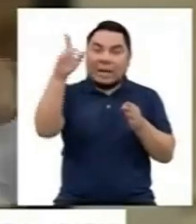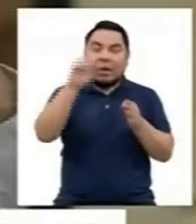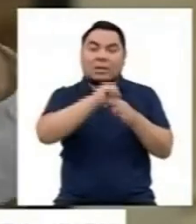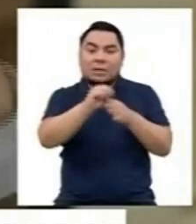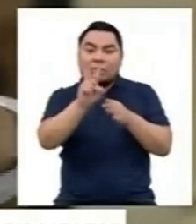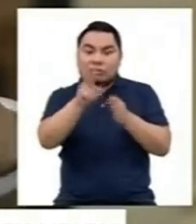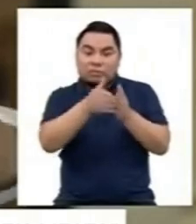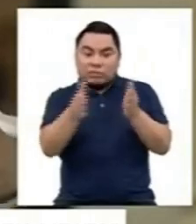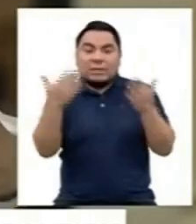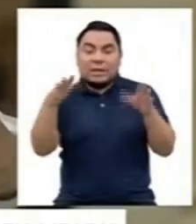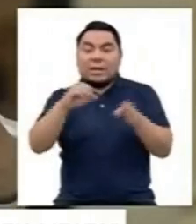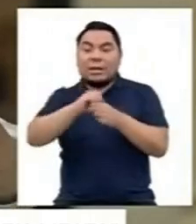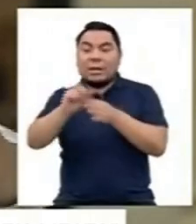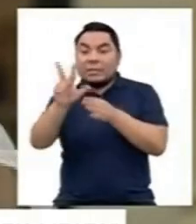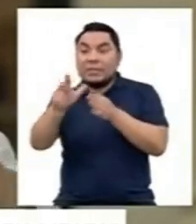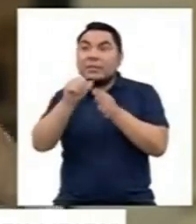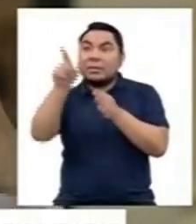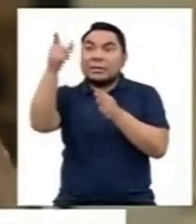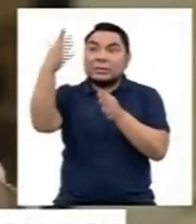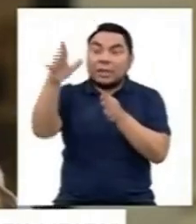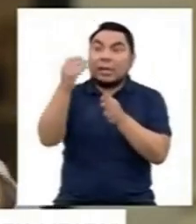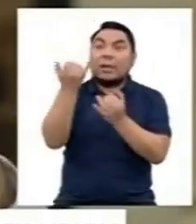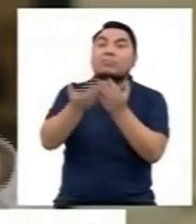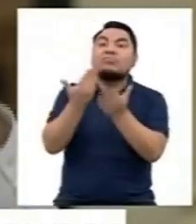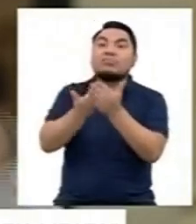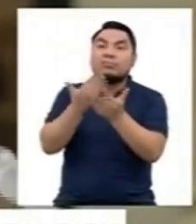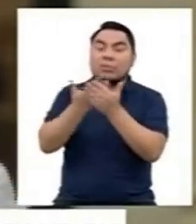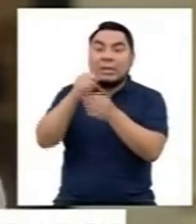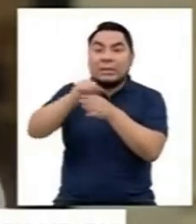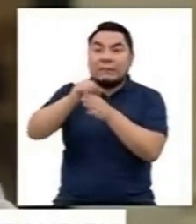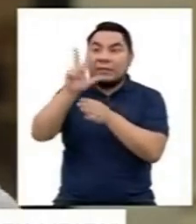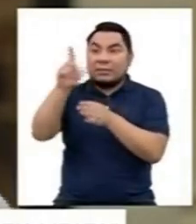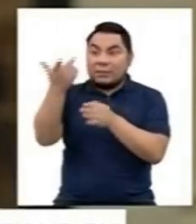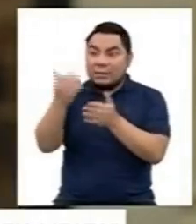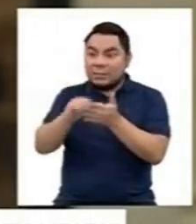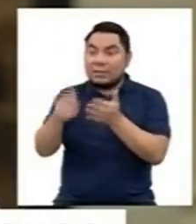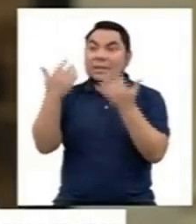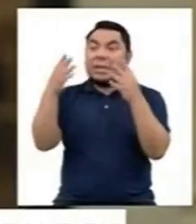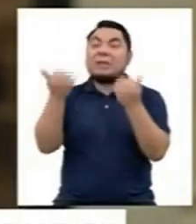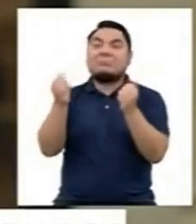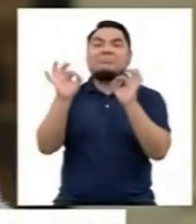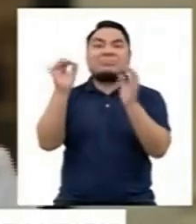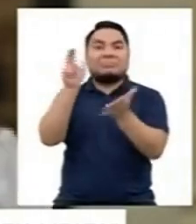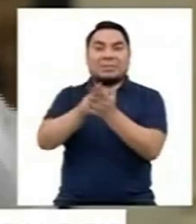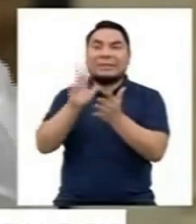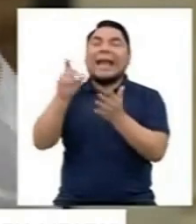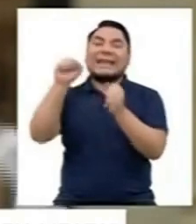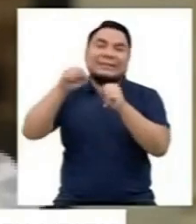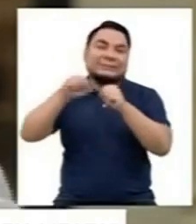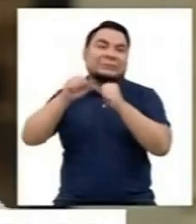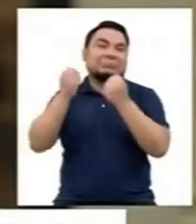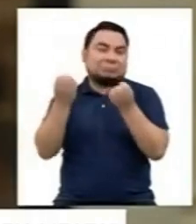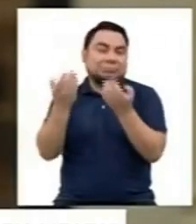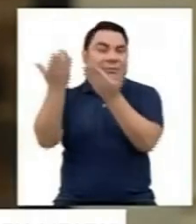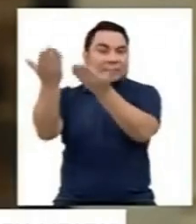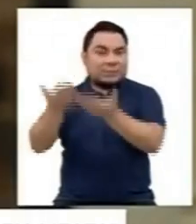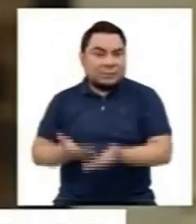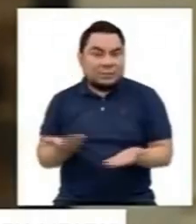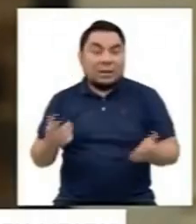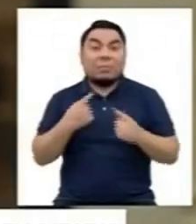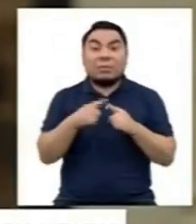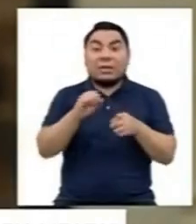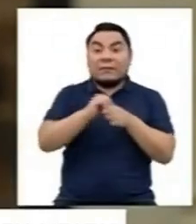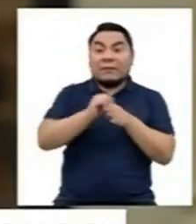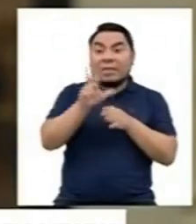educación y nos ha pasado factura realmente. Hemos visto en los medios de prensa cantidad de bombardeos de tanta basura, como el caso de dióxido de